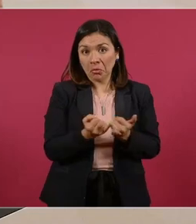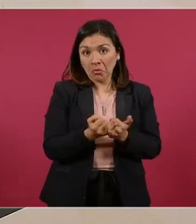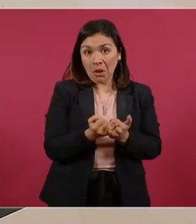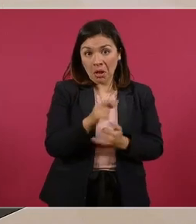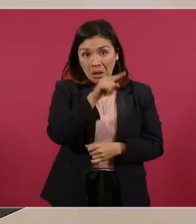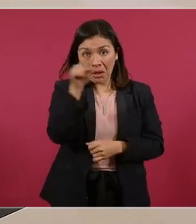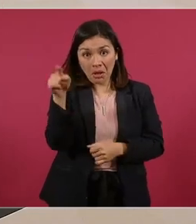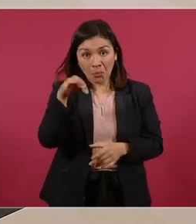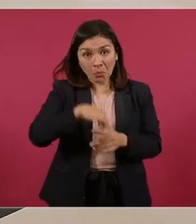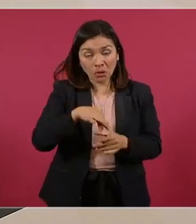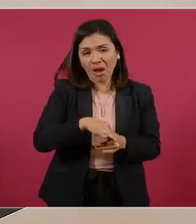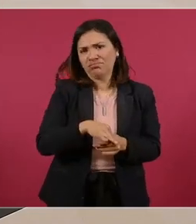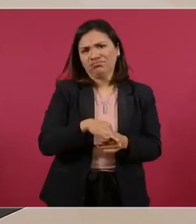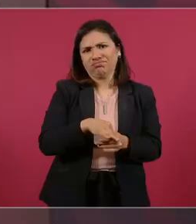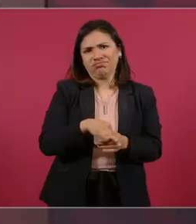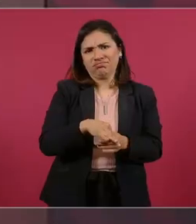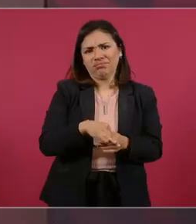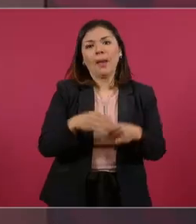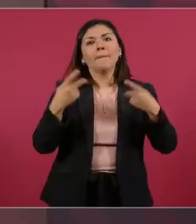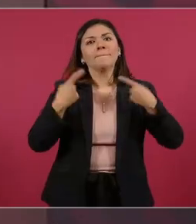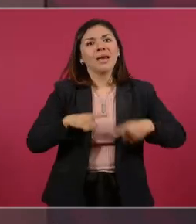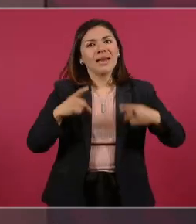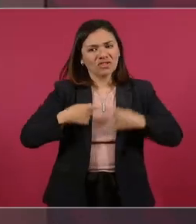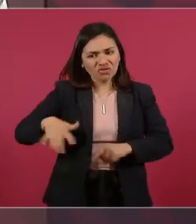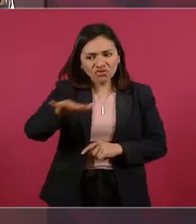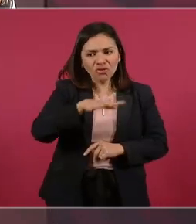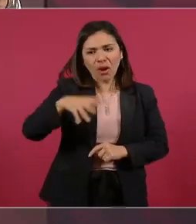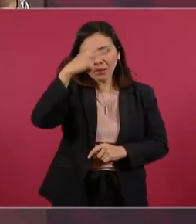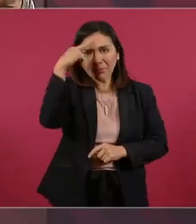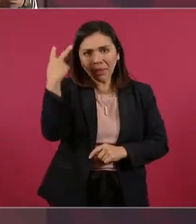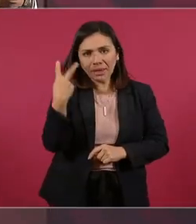van a ser los ciudadanos mexicanos, los de la OEA